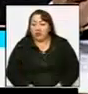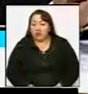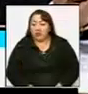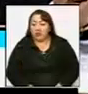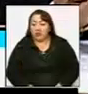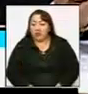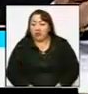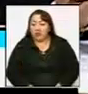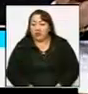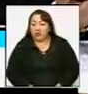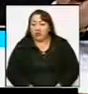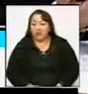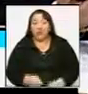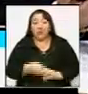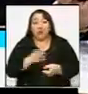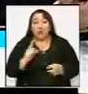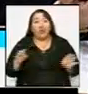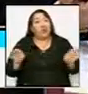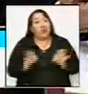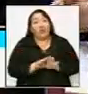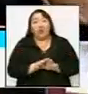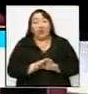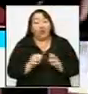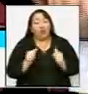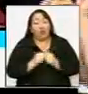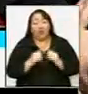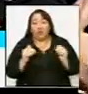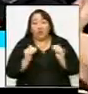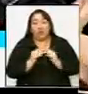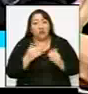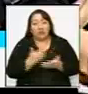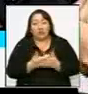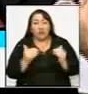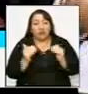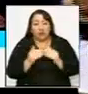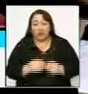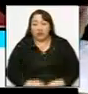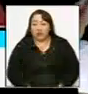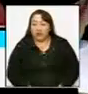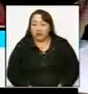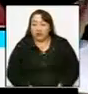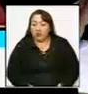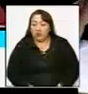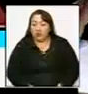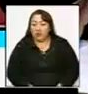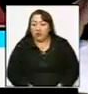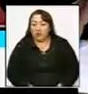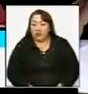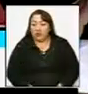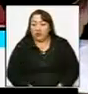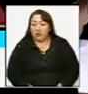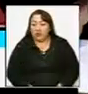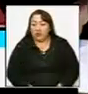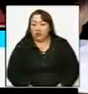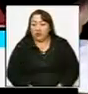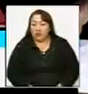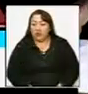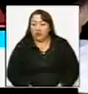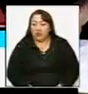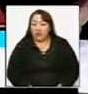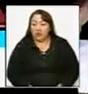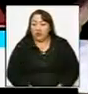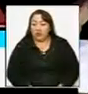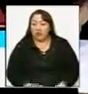desafiliación, debería ser en el mismo sentido, con la misma proporcionalidad y a través de, yo creo, de una ventanilla